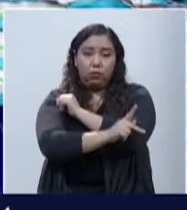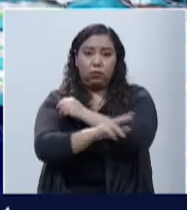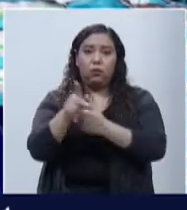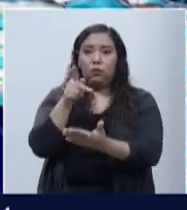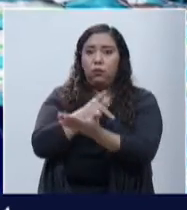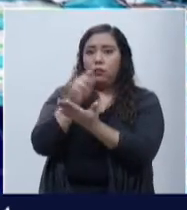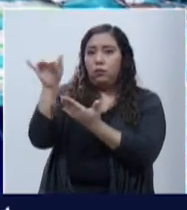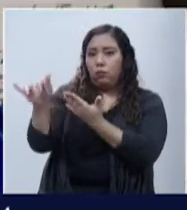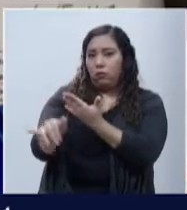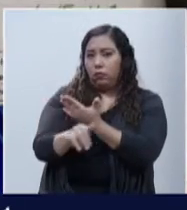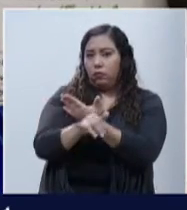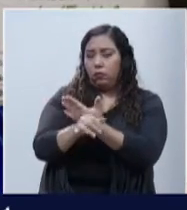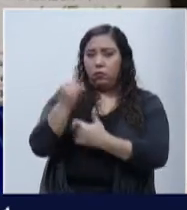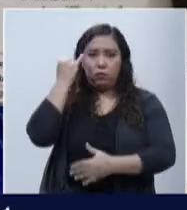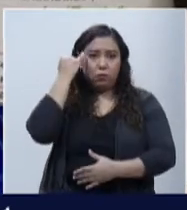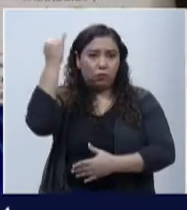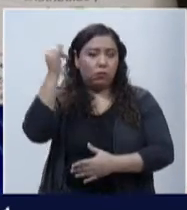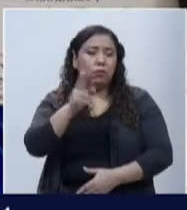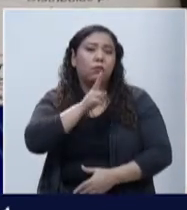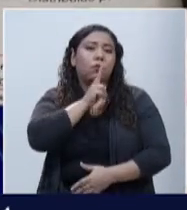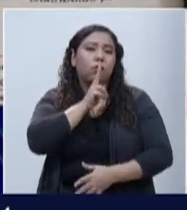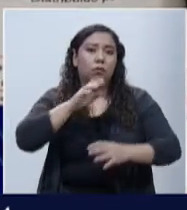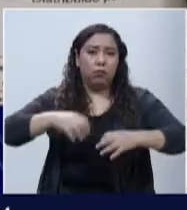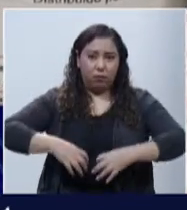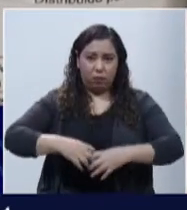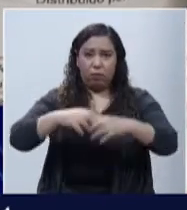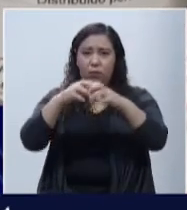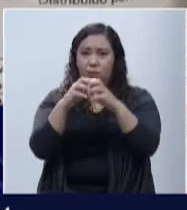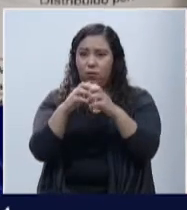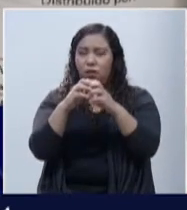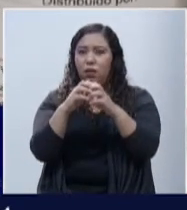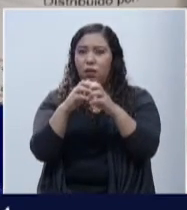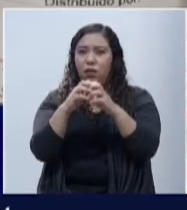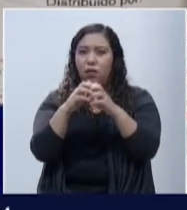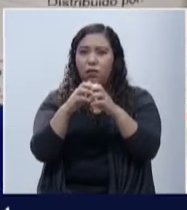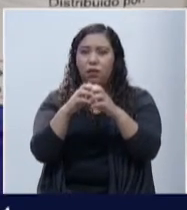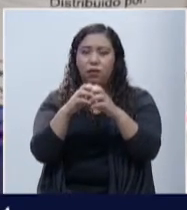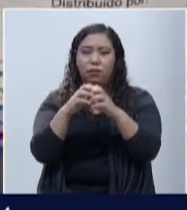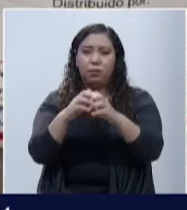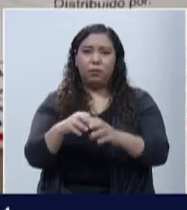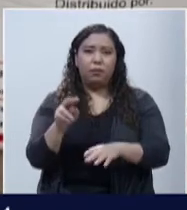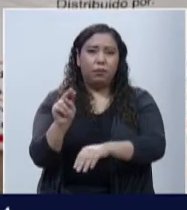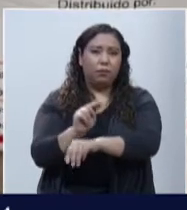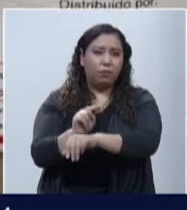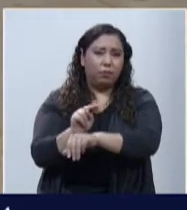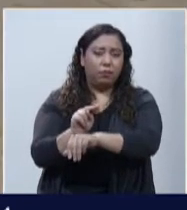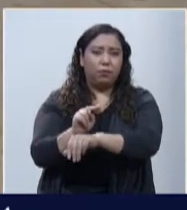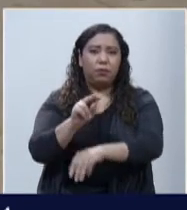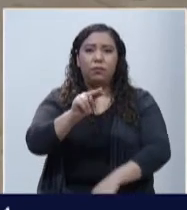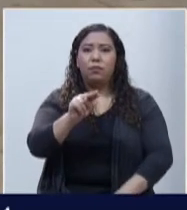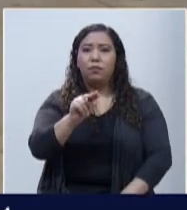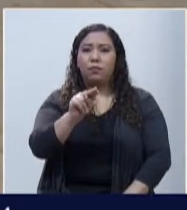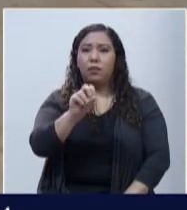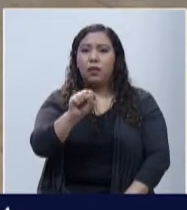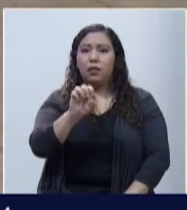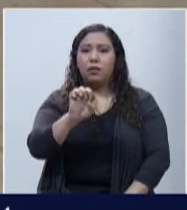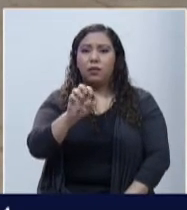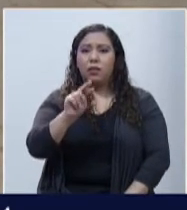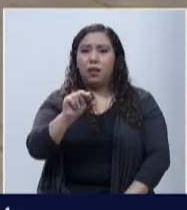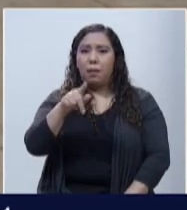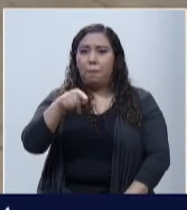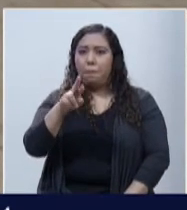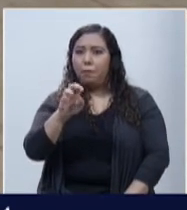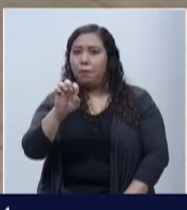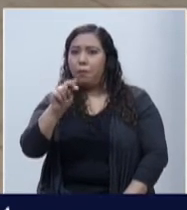nace a través de la iniciativa honduras se levanta liderado por el servicio nacional de emprendimiento y de pequeños negocios emprende